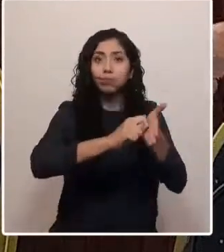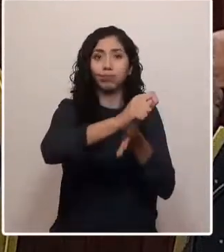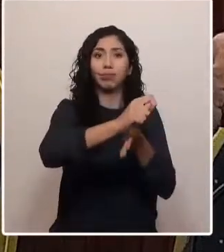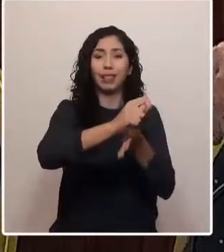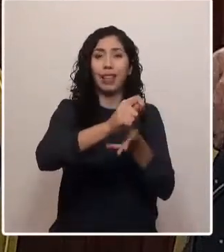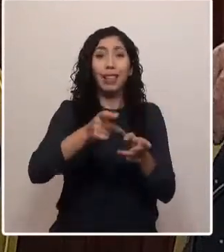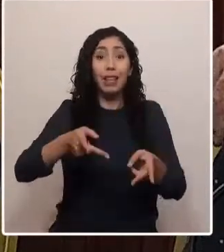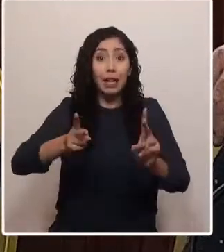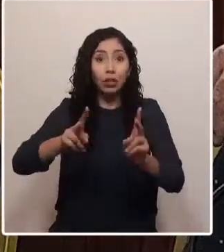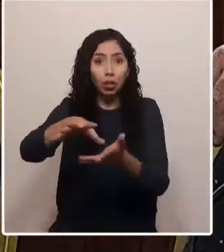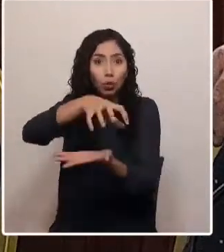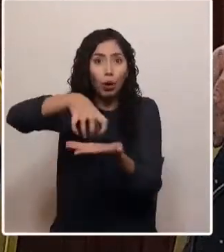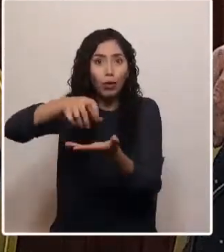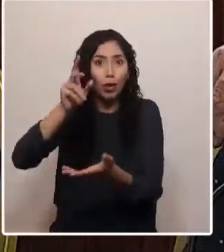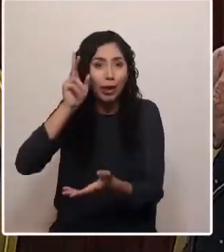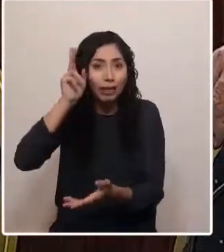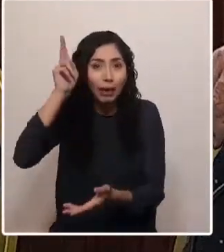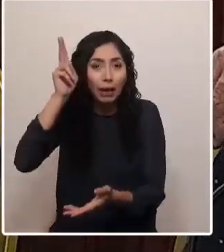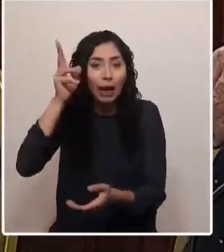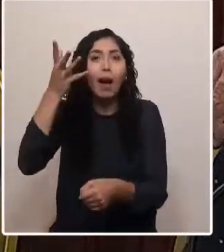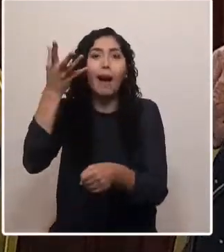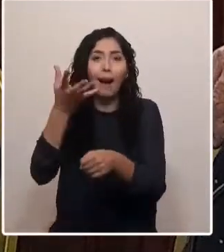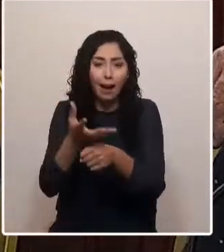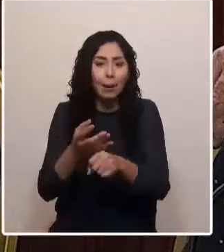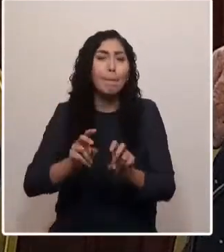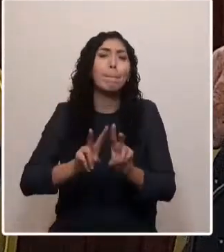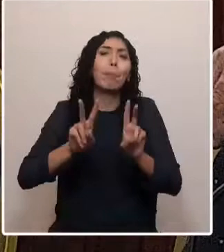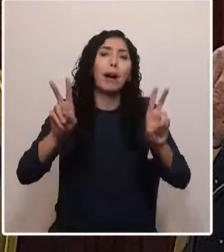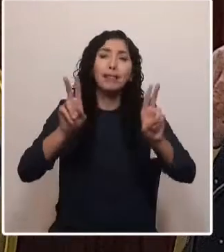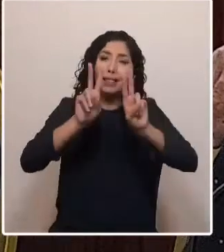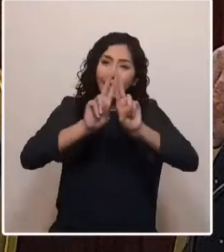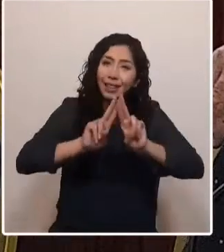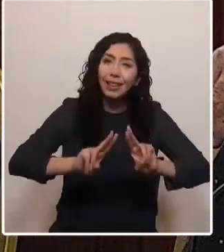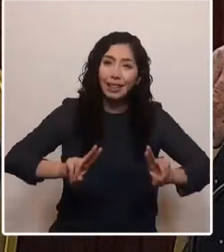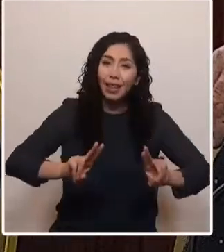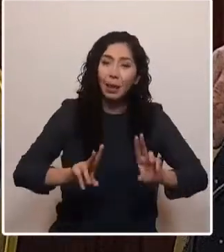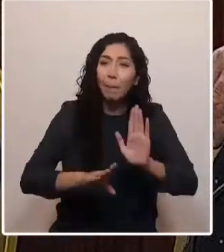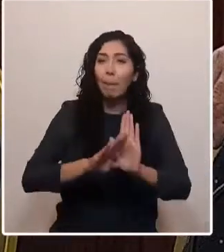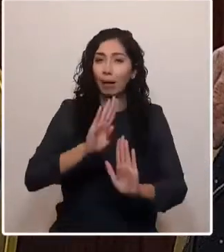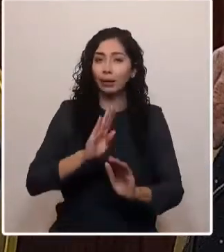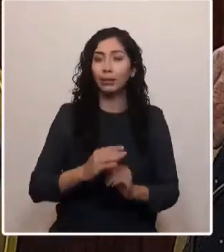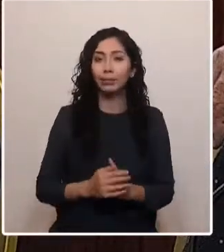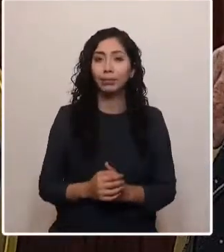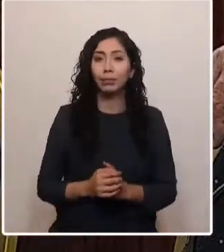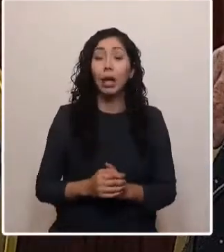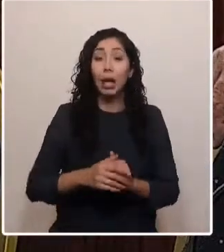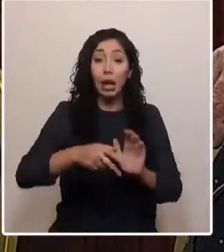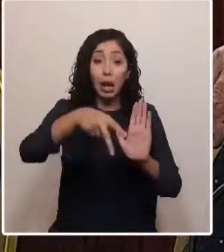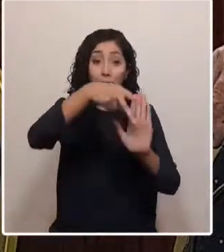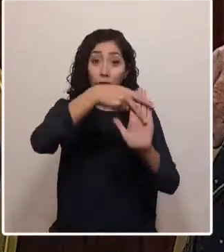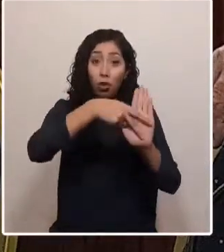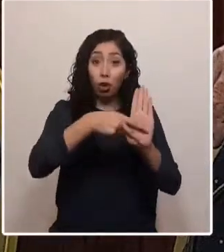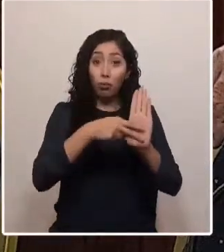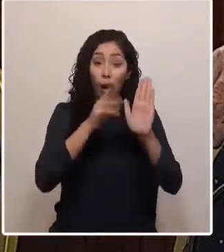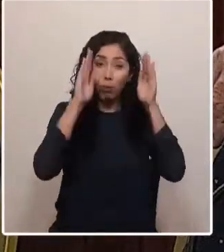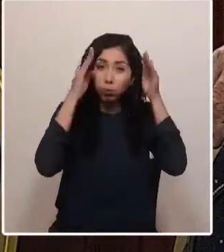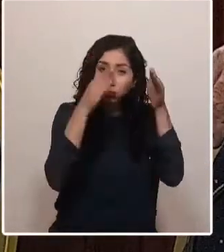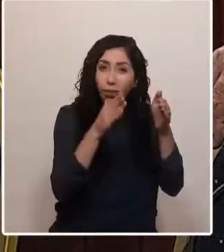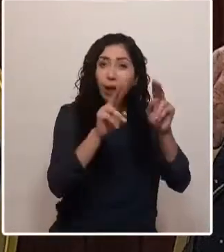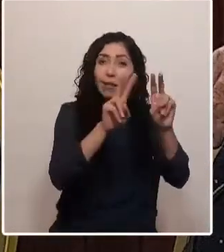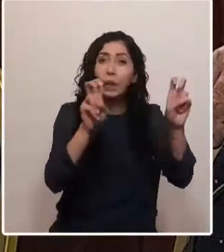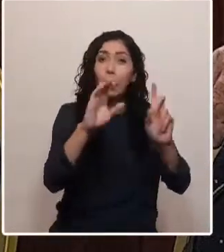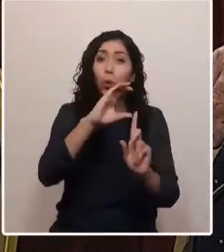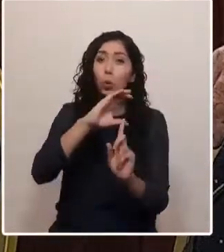más paz y tranquilidad. Las normas indígenas referidas a materias culturales están